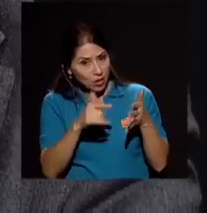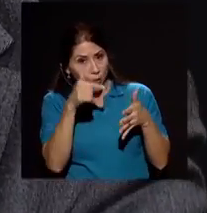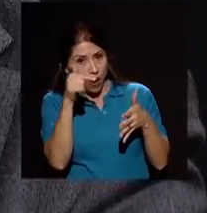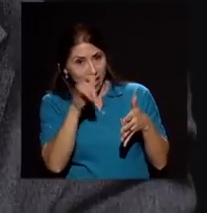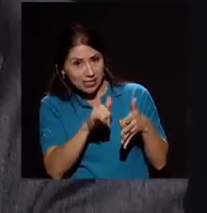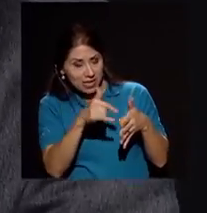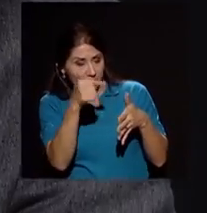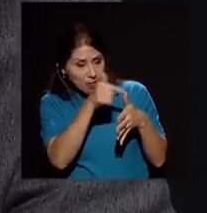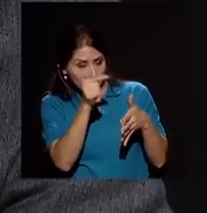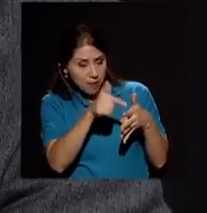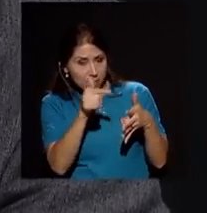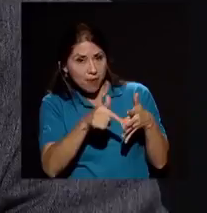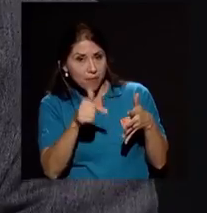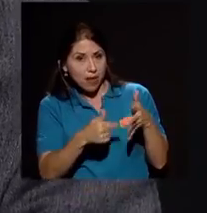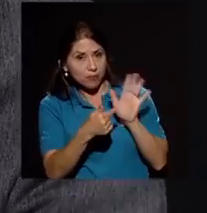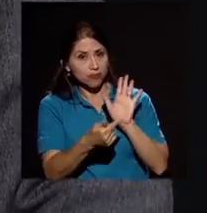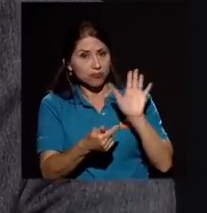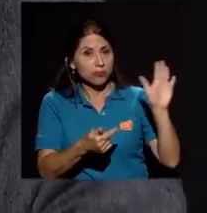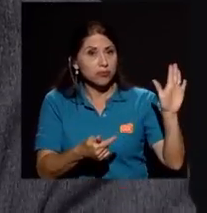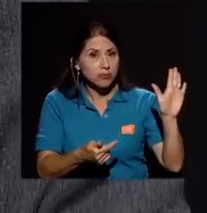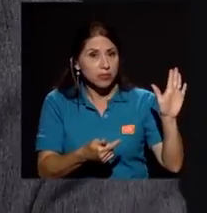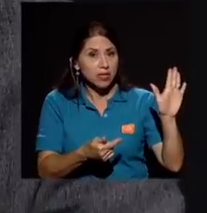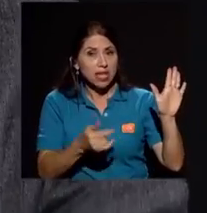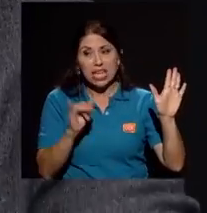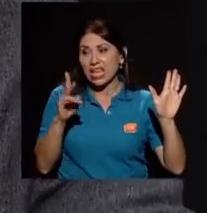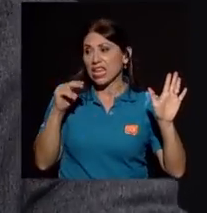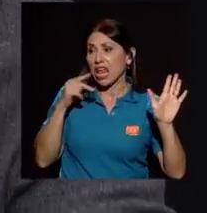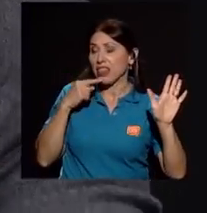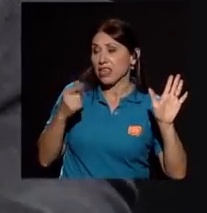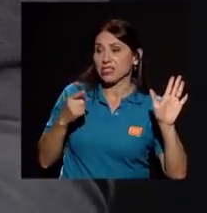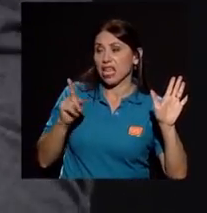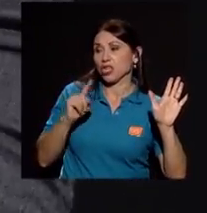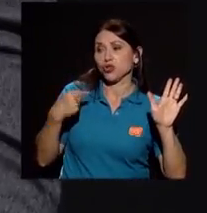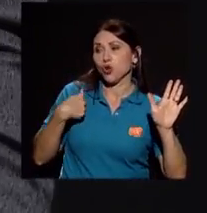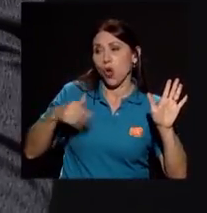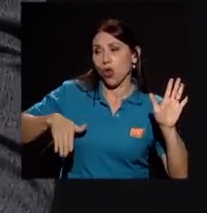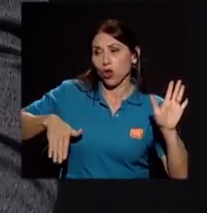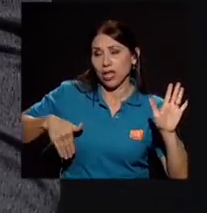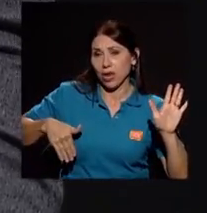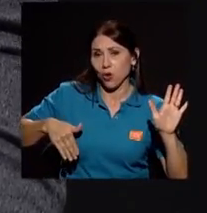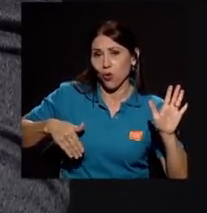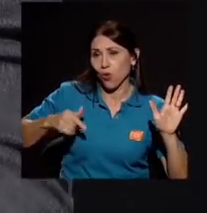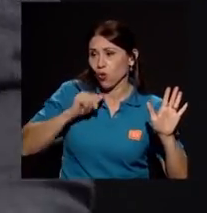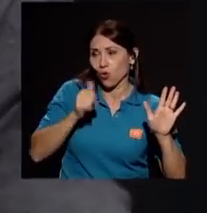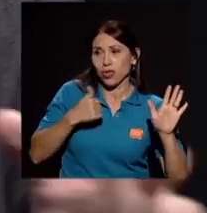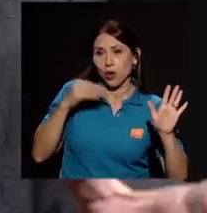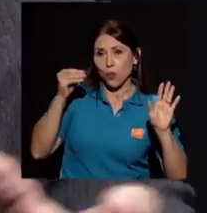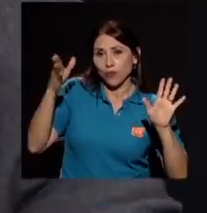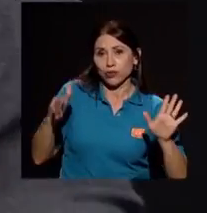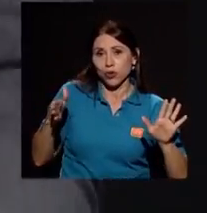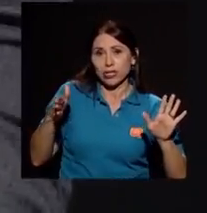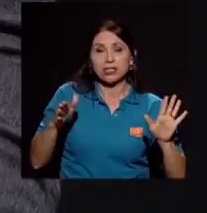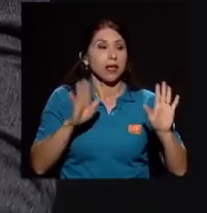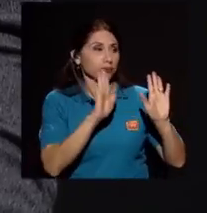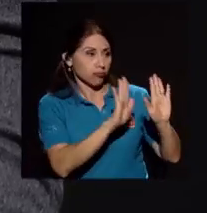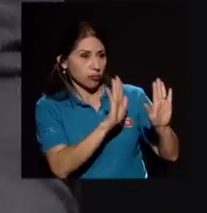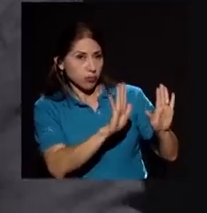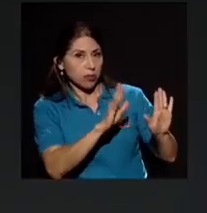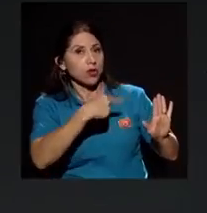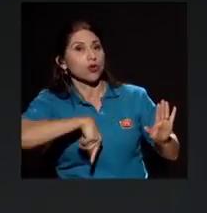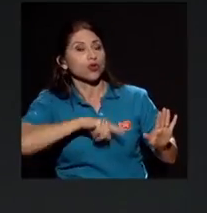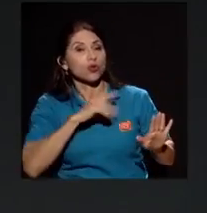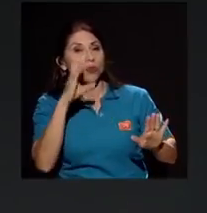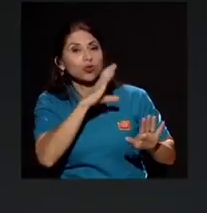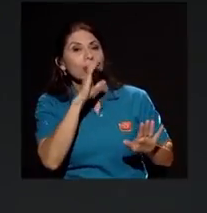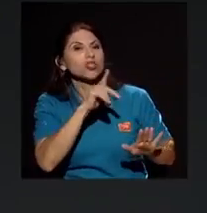no lo tengo no tengo los profesores para diseñarlo bueno nosotros buscamos quien lo haga y usted designa lo financia